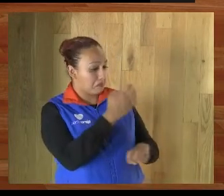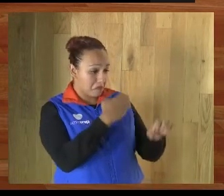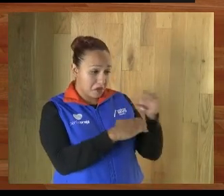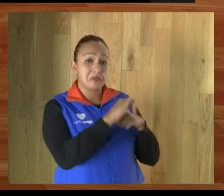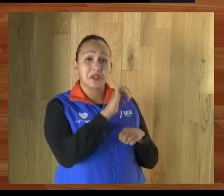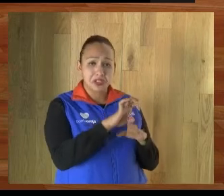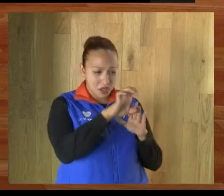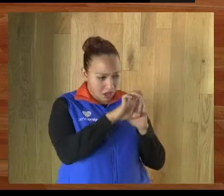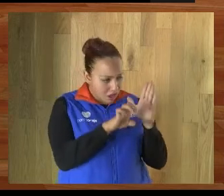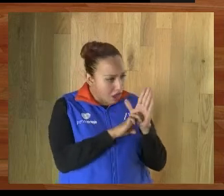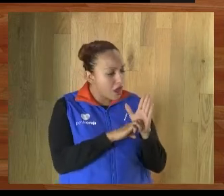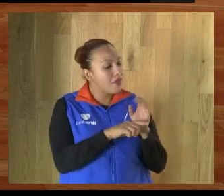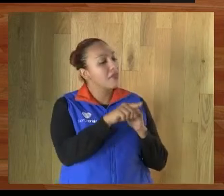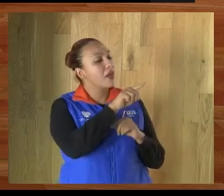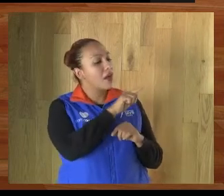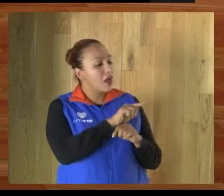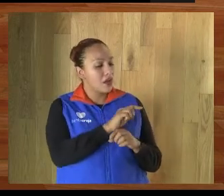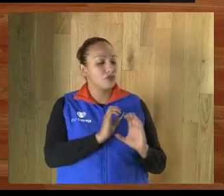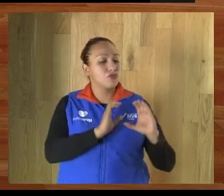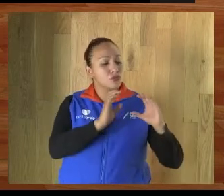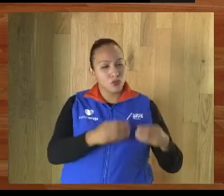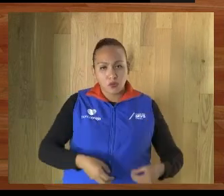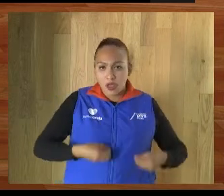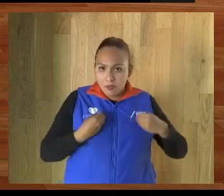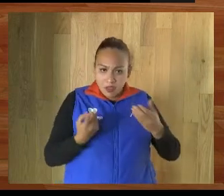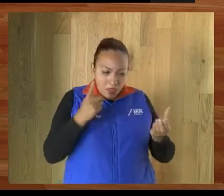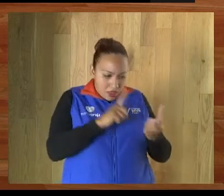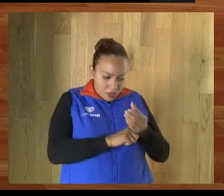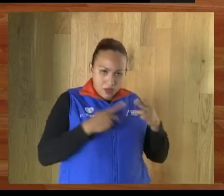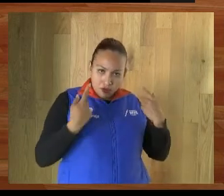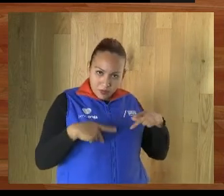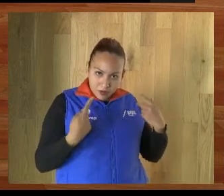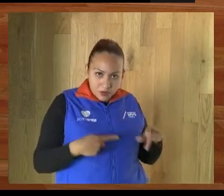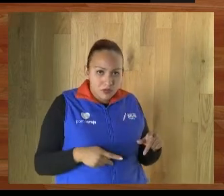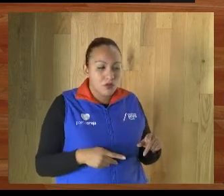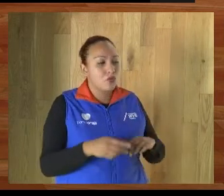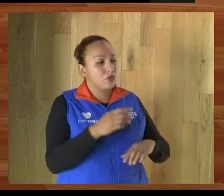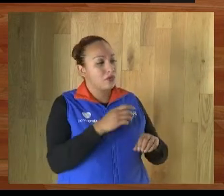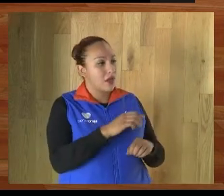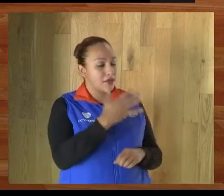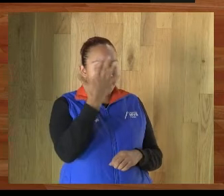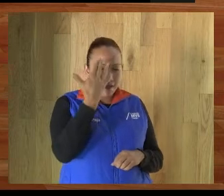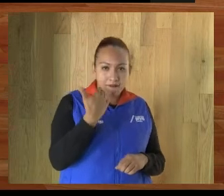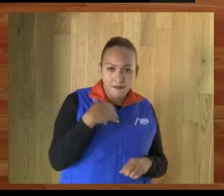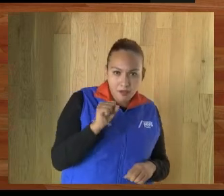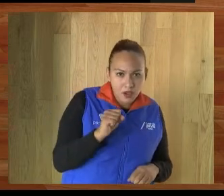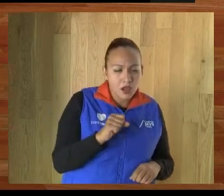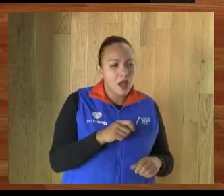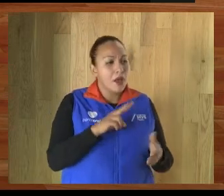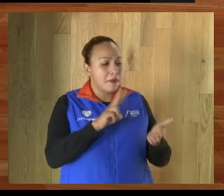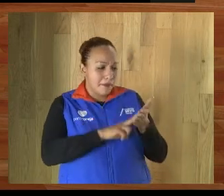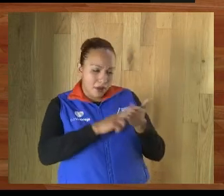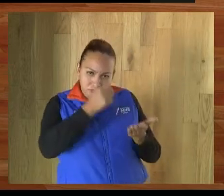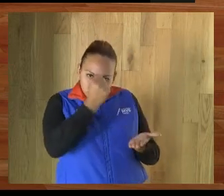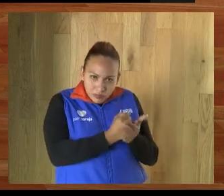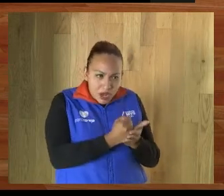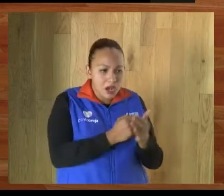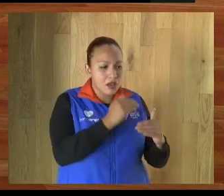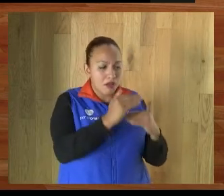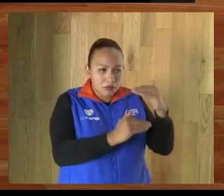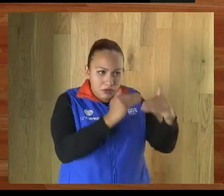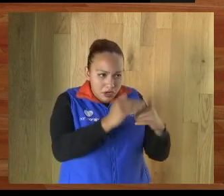alianzas internacionales, la calidad de vida en la empresa, el orgullo corporativo, el talento, el valor de la marca, potencial de crecimiento